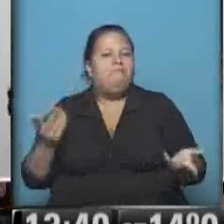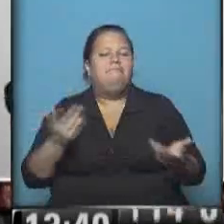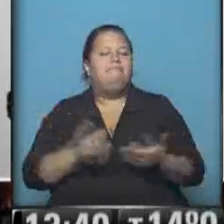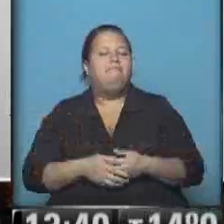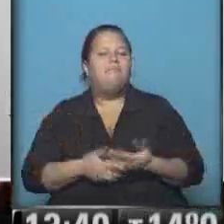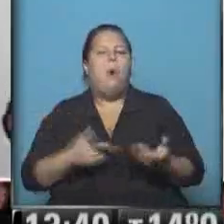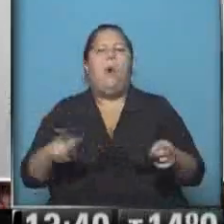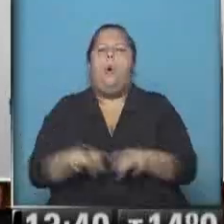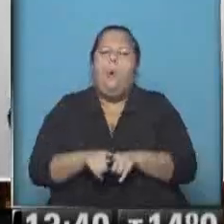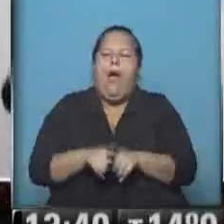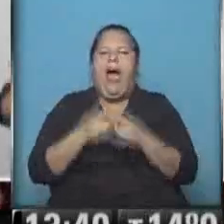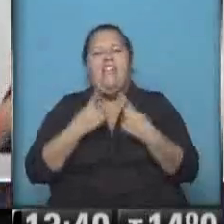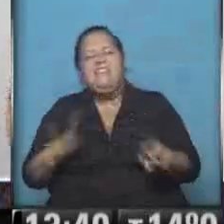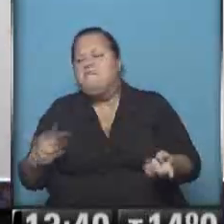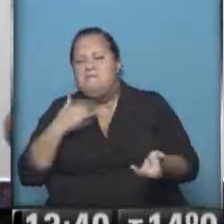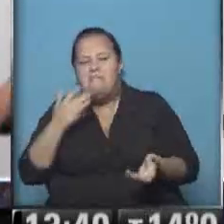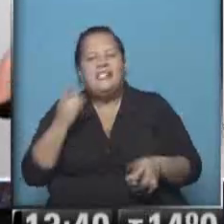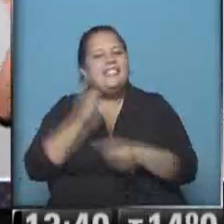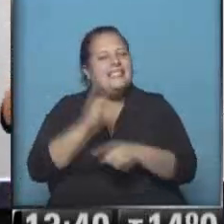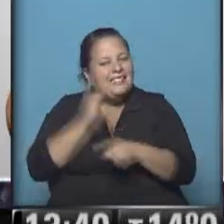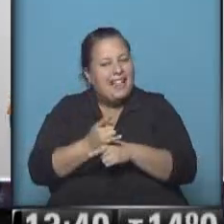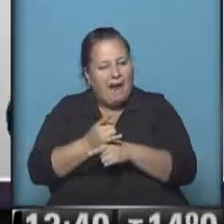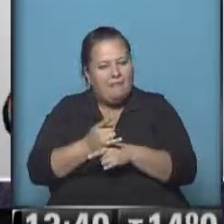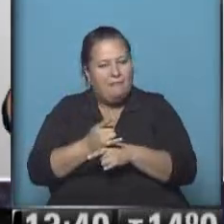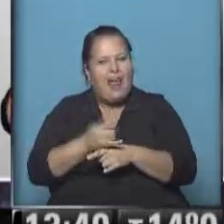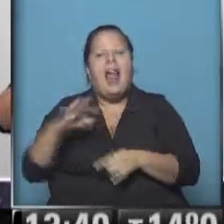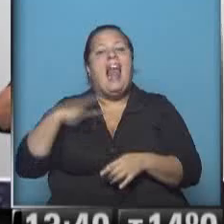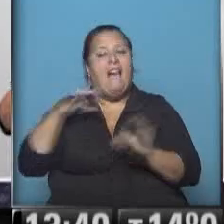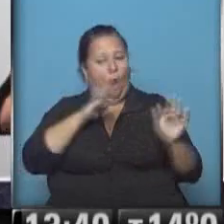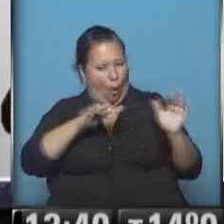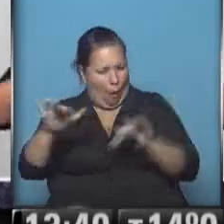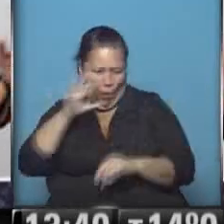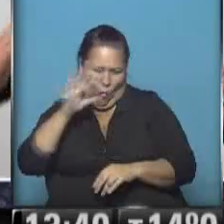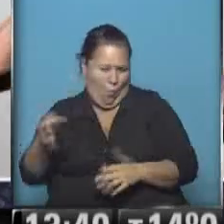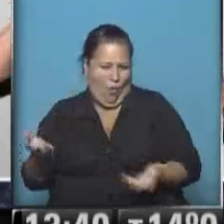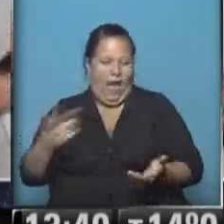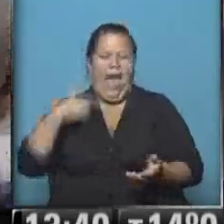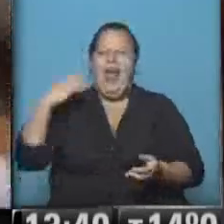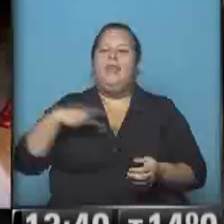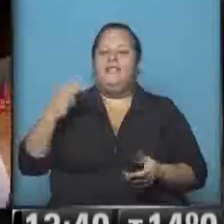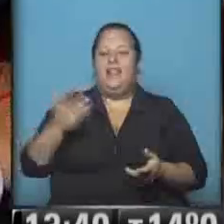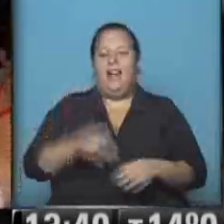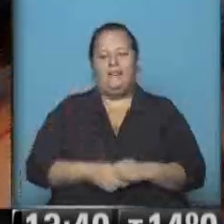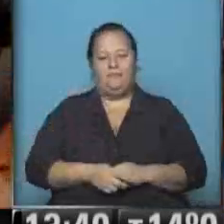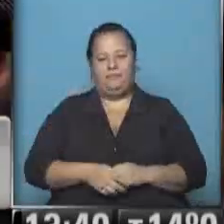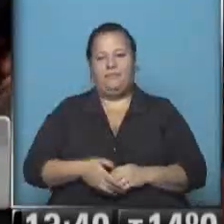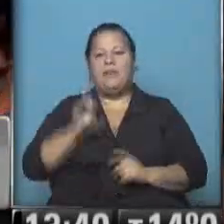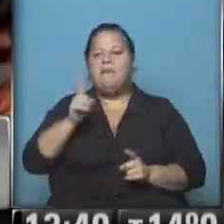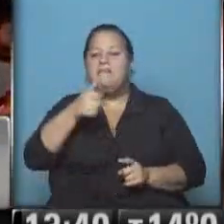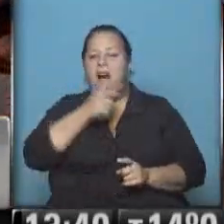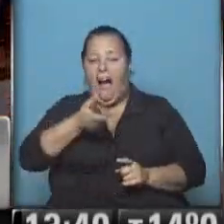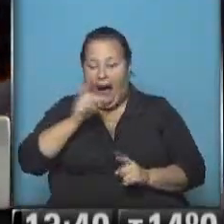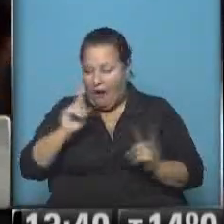no sé si es igual o distinto, siempre, nunca la vida es igual. Nunca se toma el agua del mismo